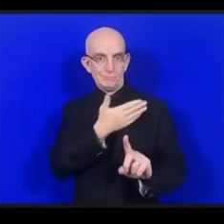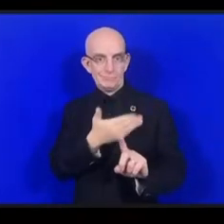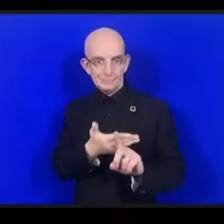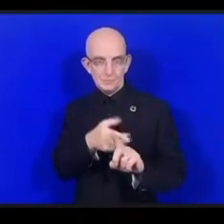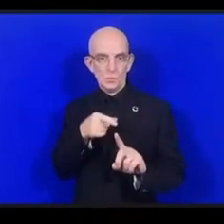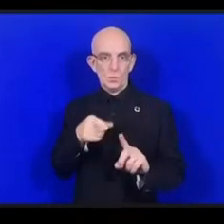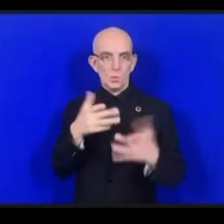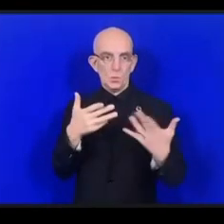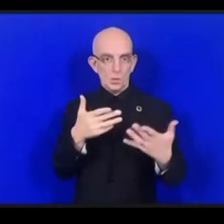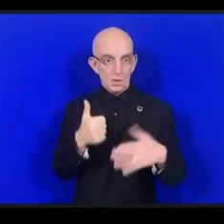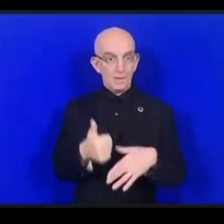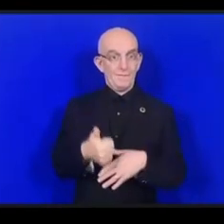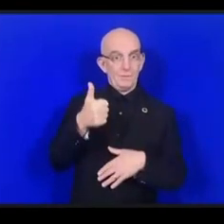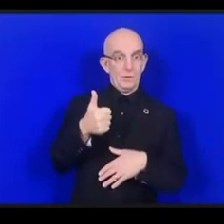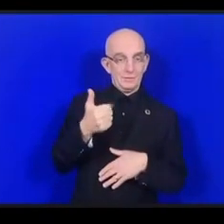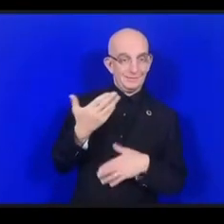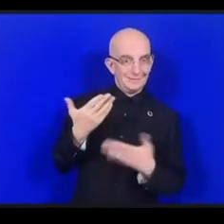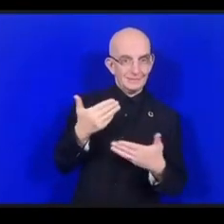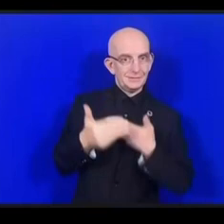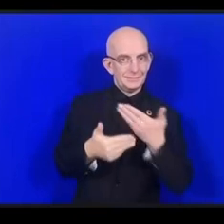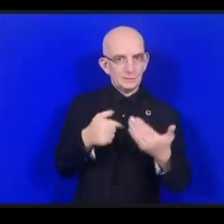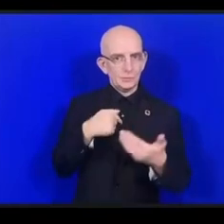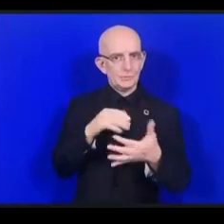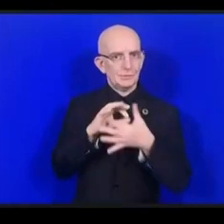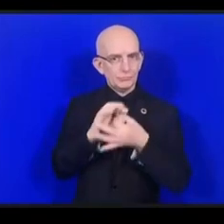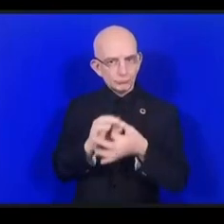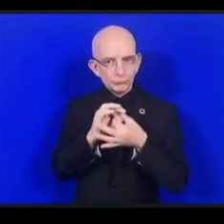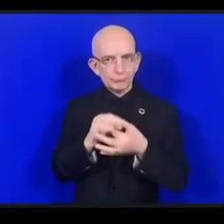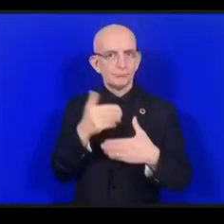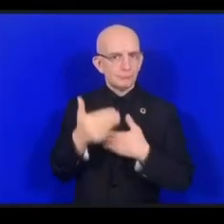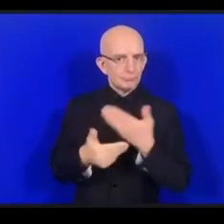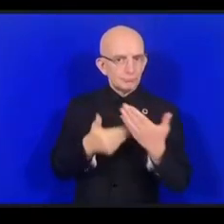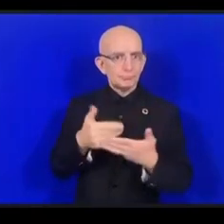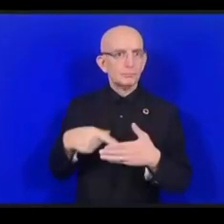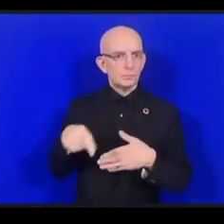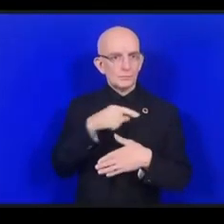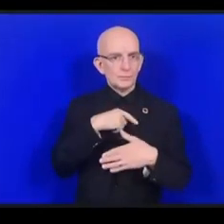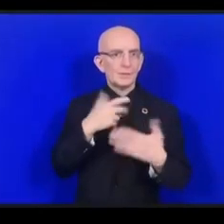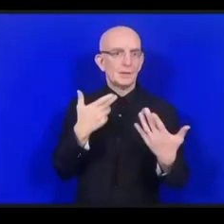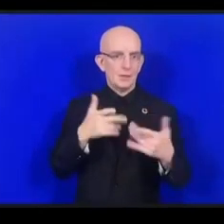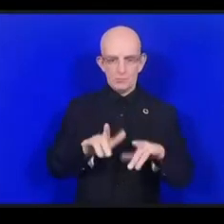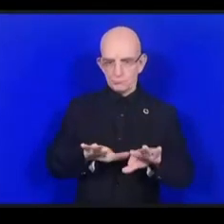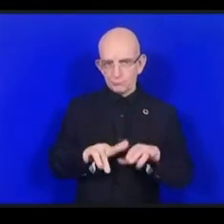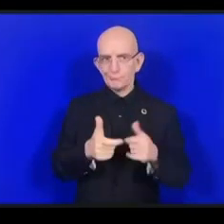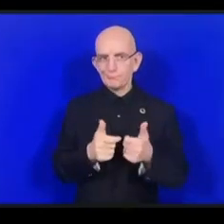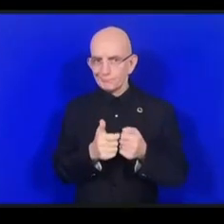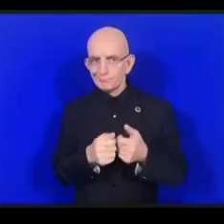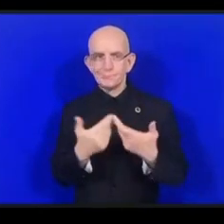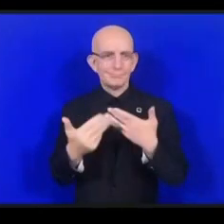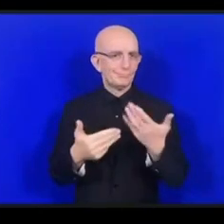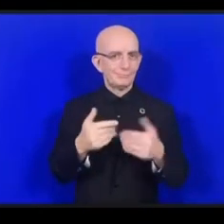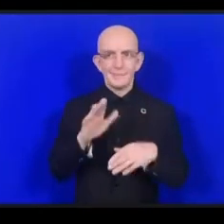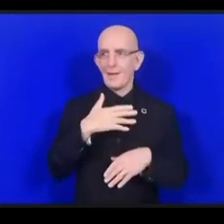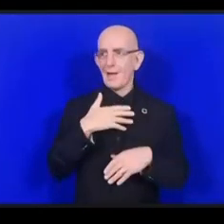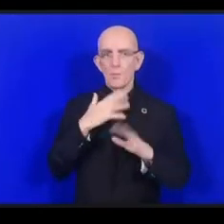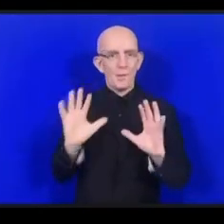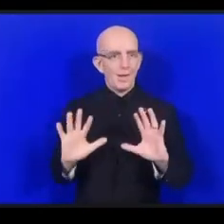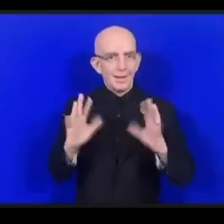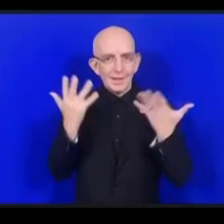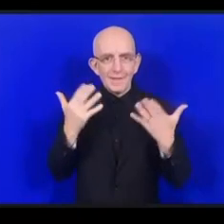participado activamente para asegurarnos de que el internet sea un elemento positivo en nuestras vidas